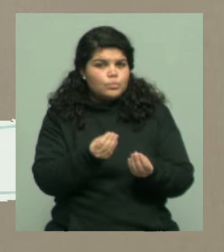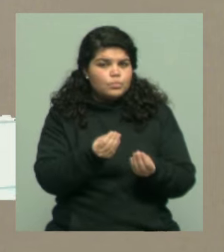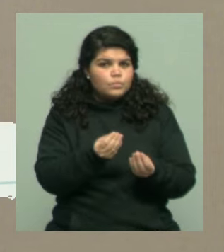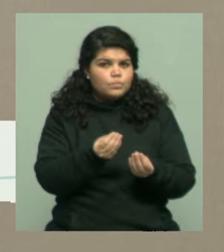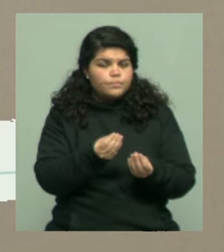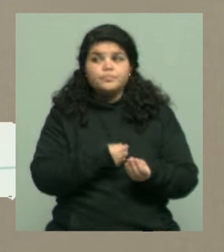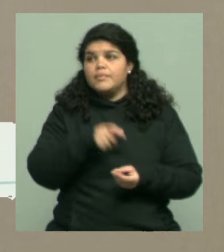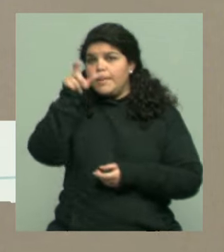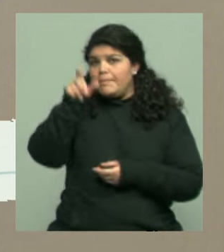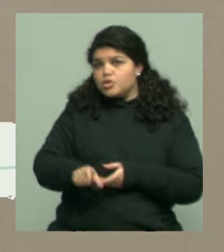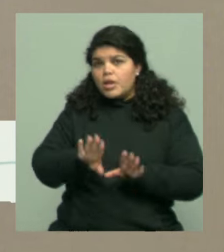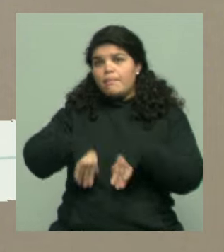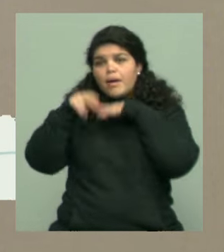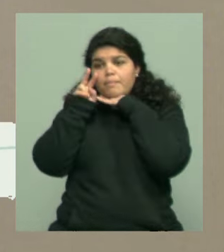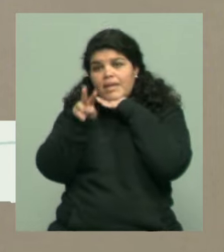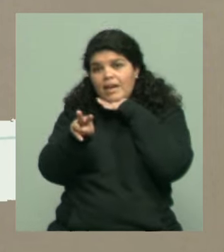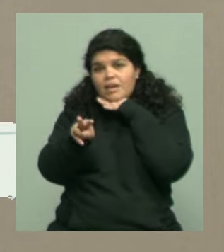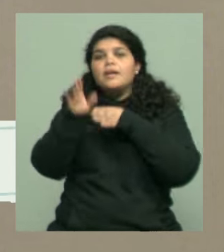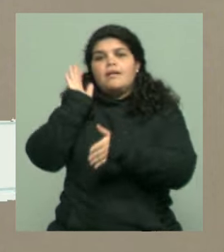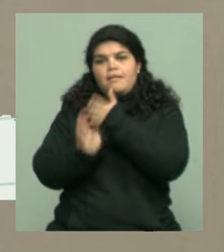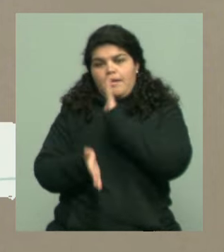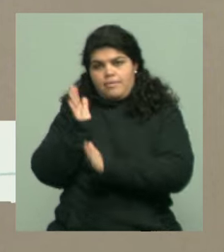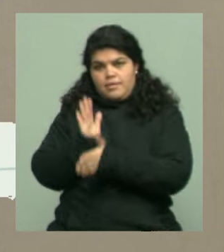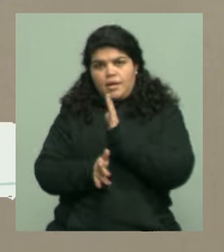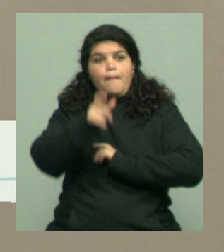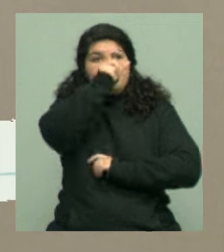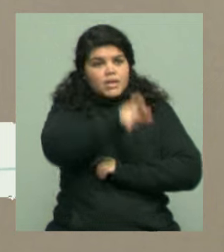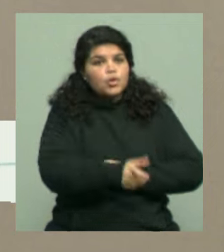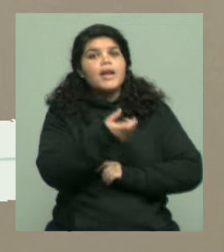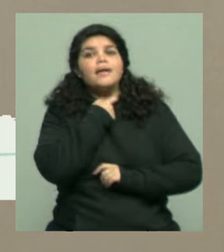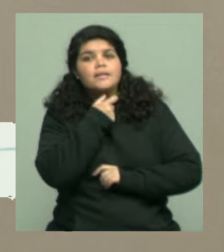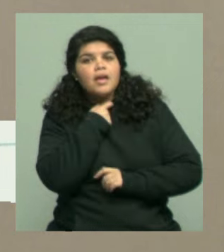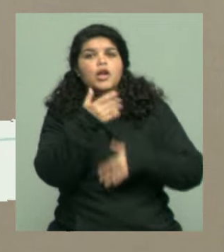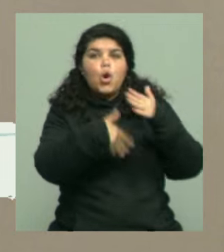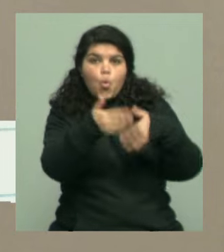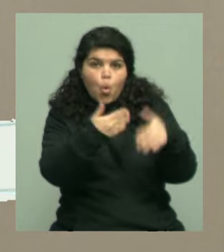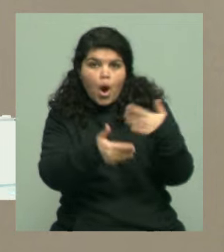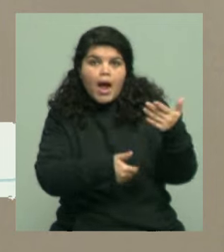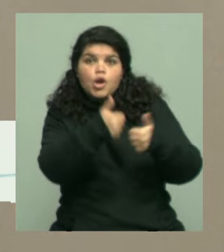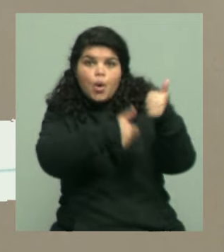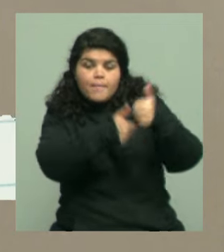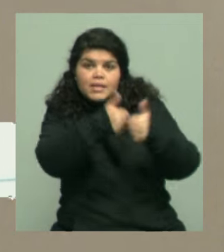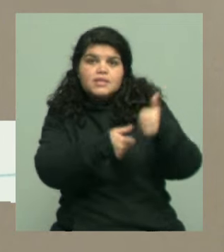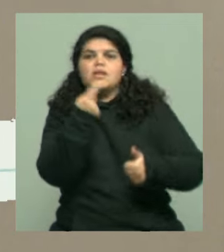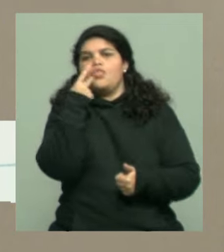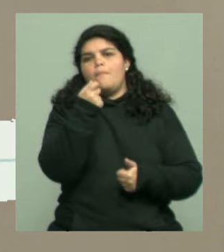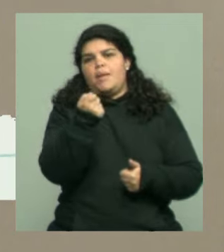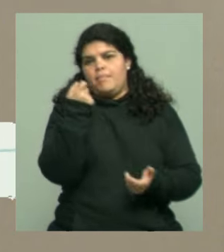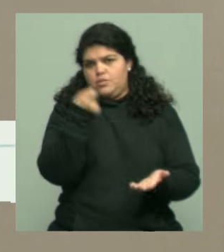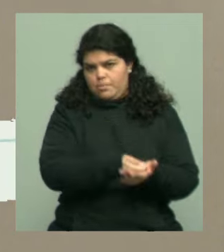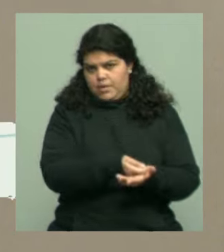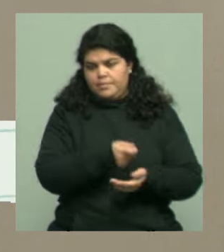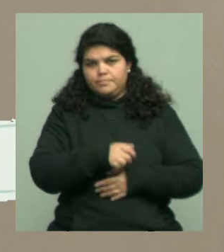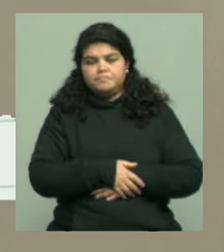El que quiere ir solo a mirar y va a ser gratis. El que quiere participar y jugar va a tener ese precio de 2.000 pesos. Muy bien. ¿Cuánta gente entienden